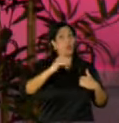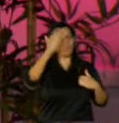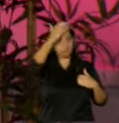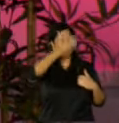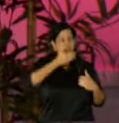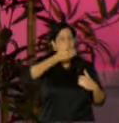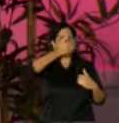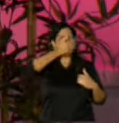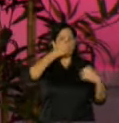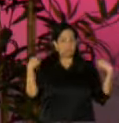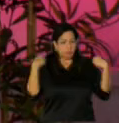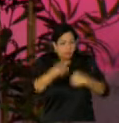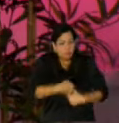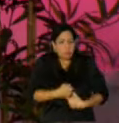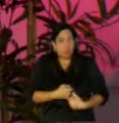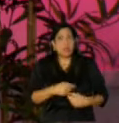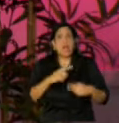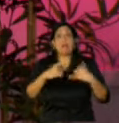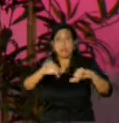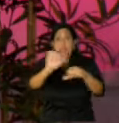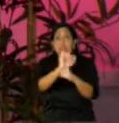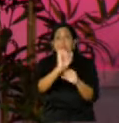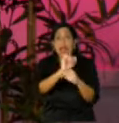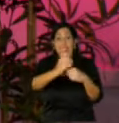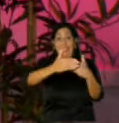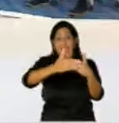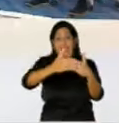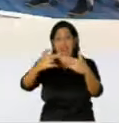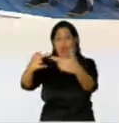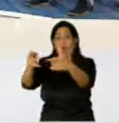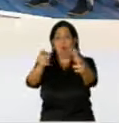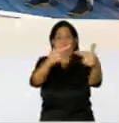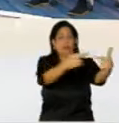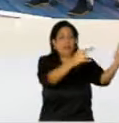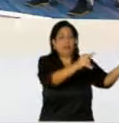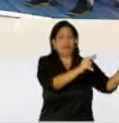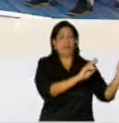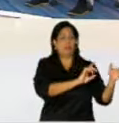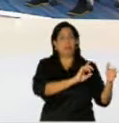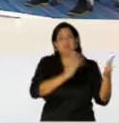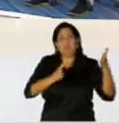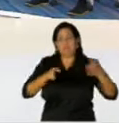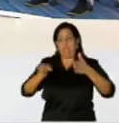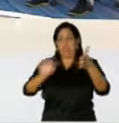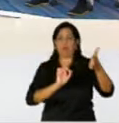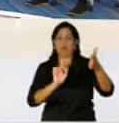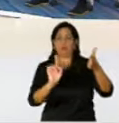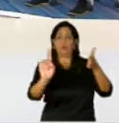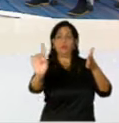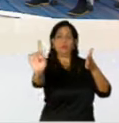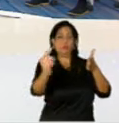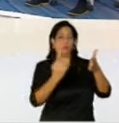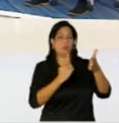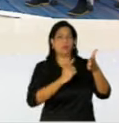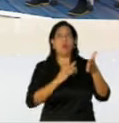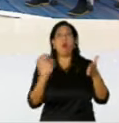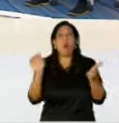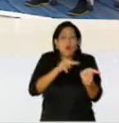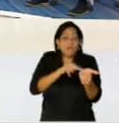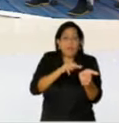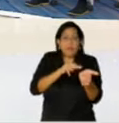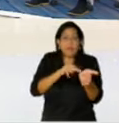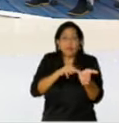que trabajar en los pisos de intensivo y cercanos a estas salas de aislamiento. Igualmente, los enfermeros que trabajan directamente con